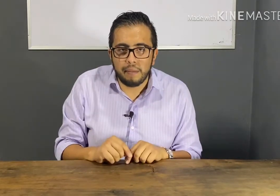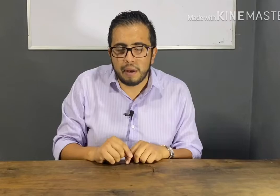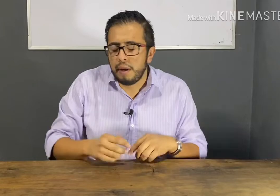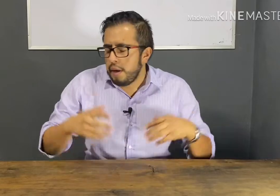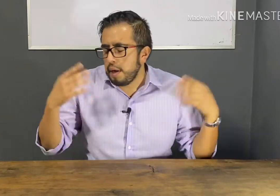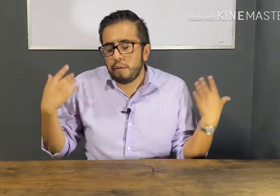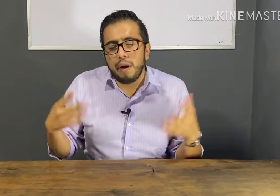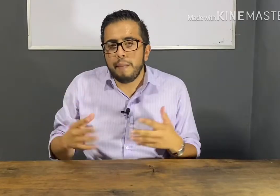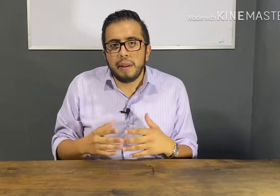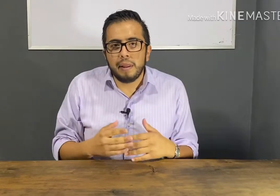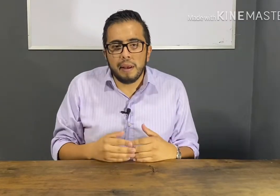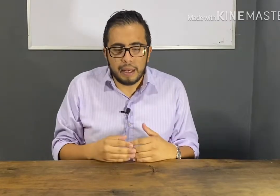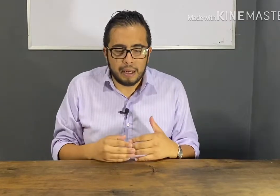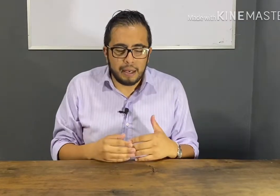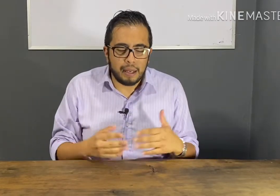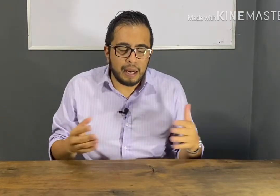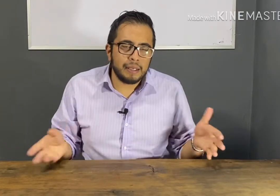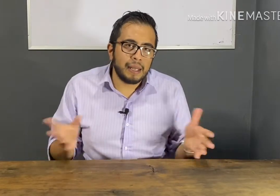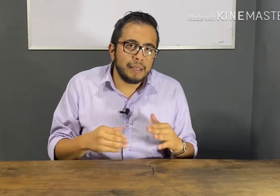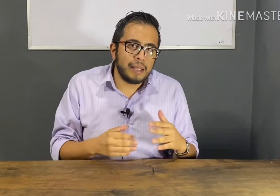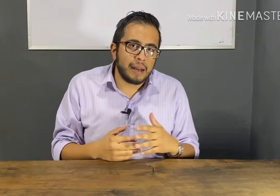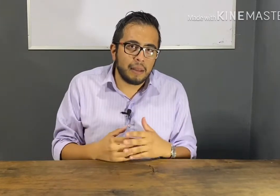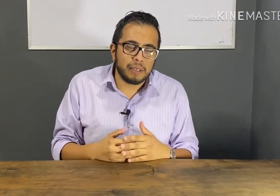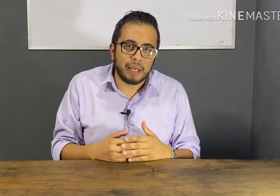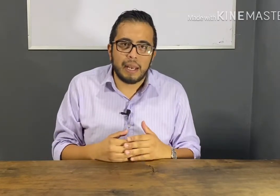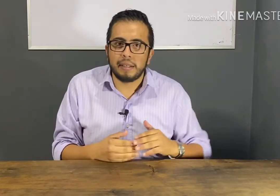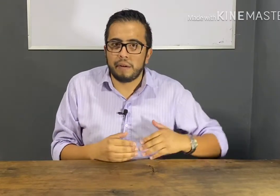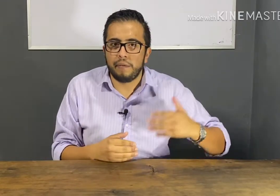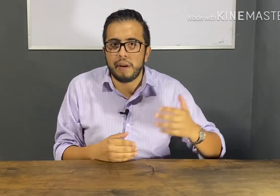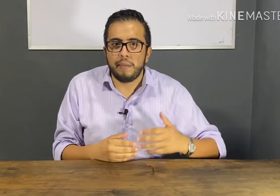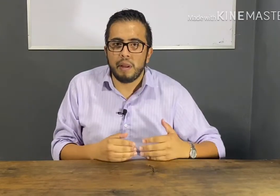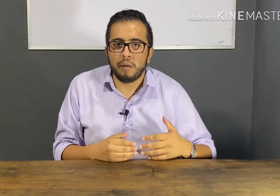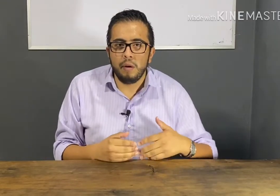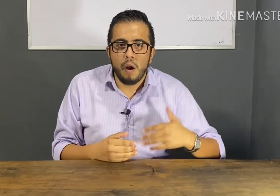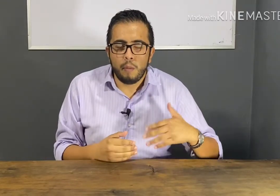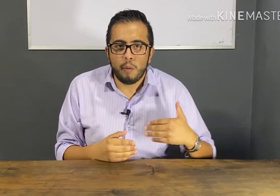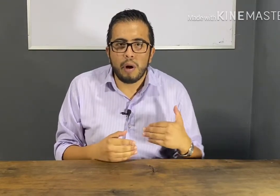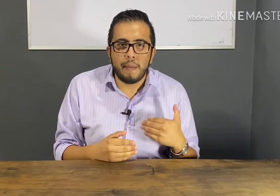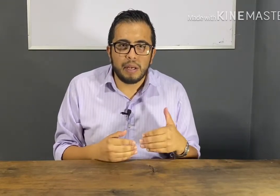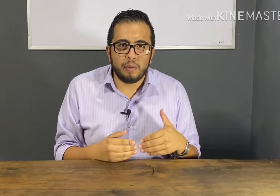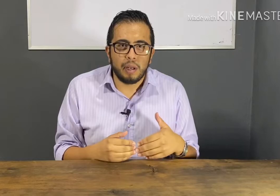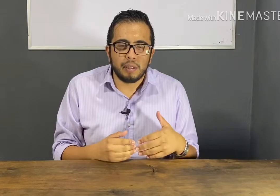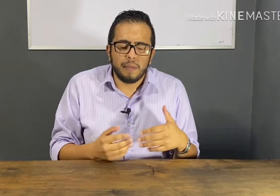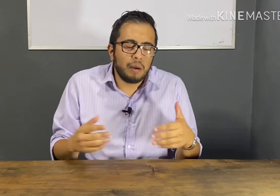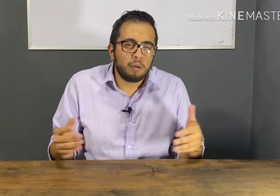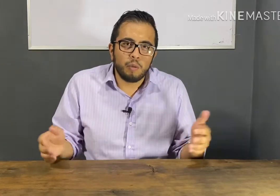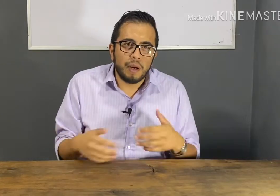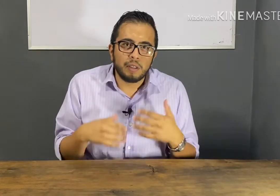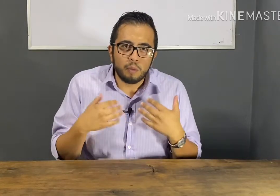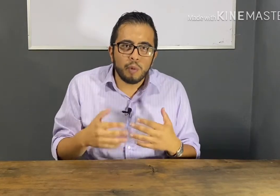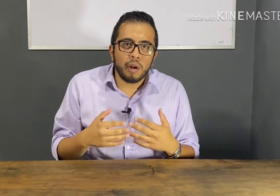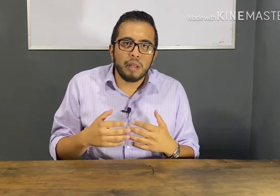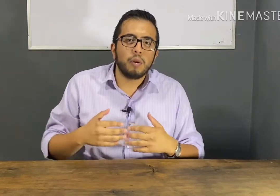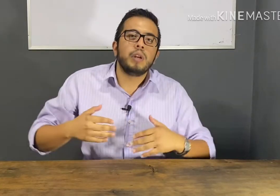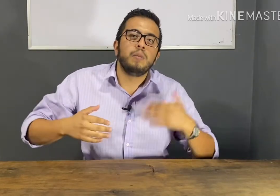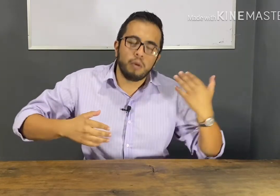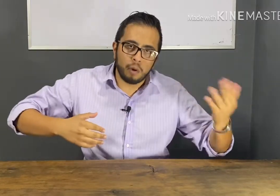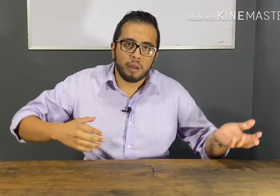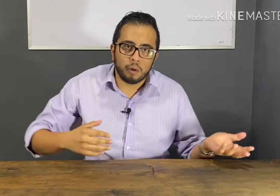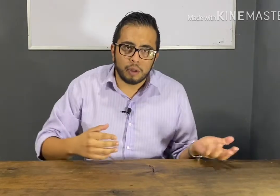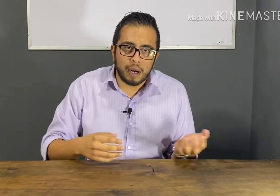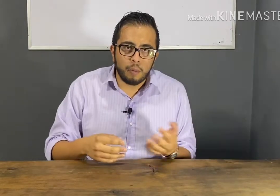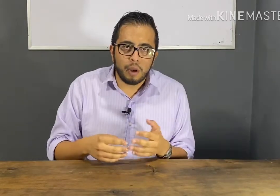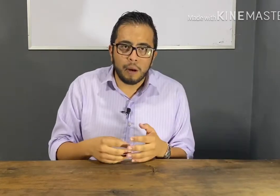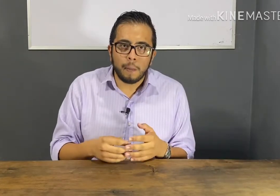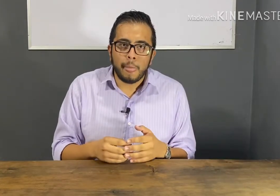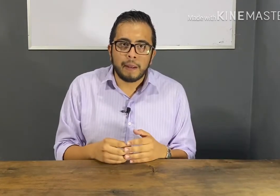la pandemia. Naturalmente, al estar encerrados en casa, el confinamiento provoca más violencia. México es un país muy violento y muy